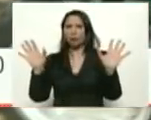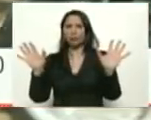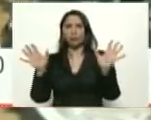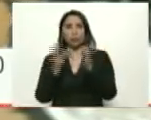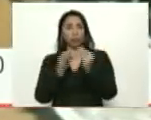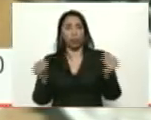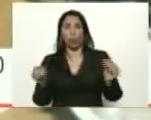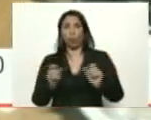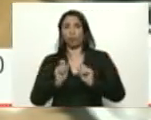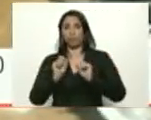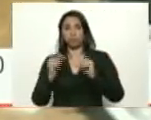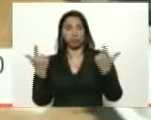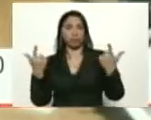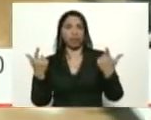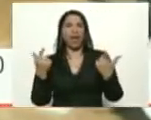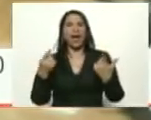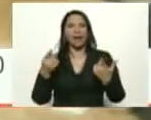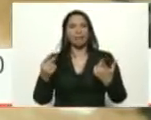radares prendidos,